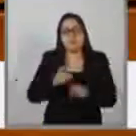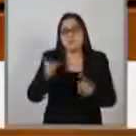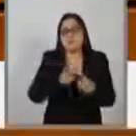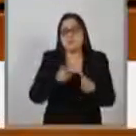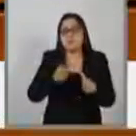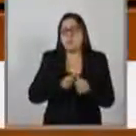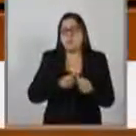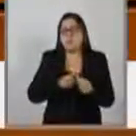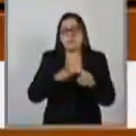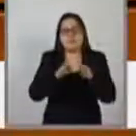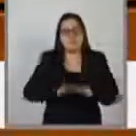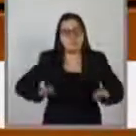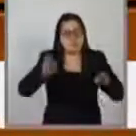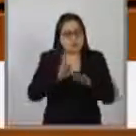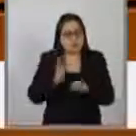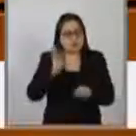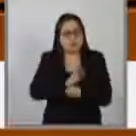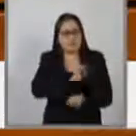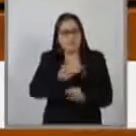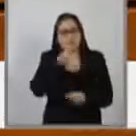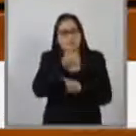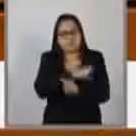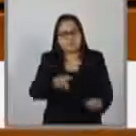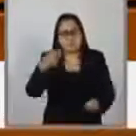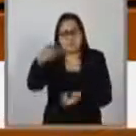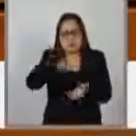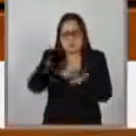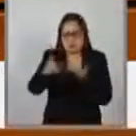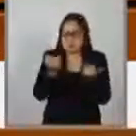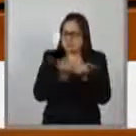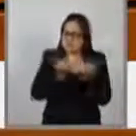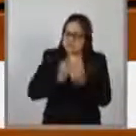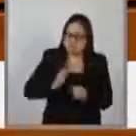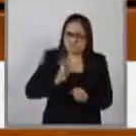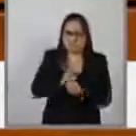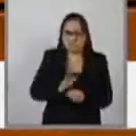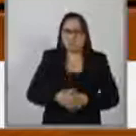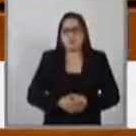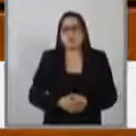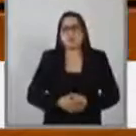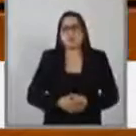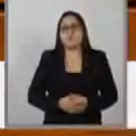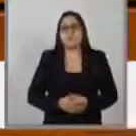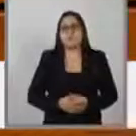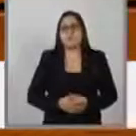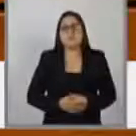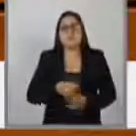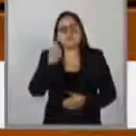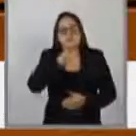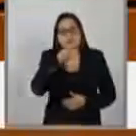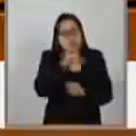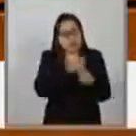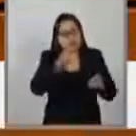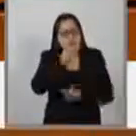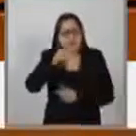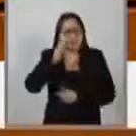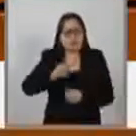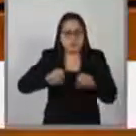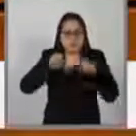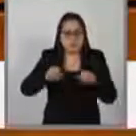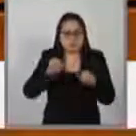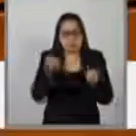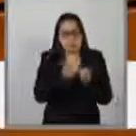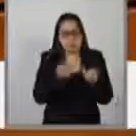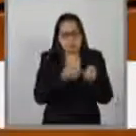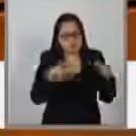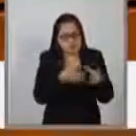interés superior de la niñez y la tutela de todos sus derechos. El futuro de la niñez y, sobre todo, el futuro de los